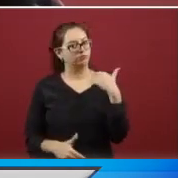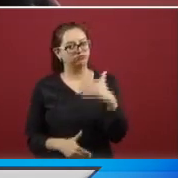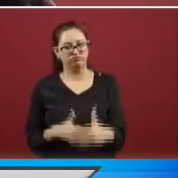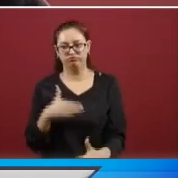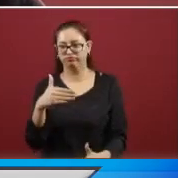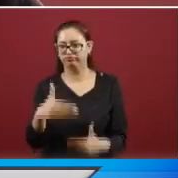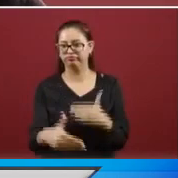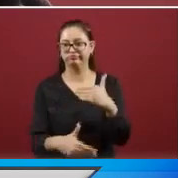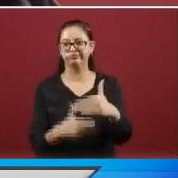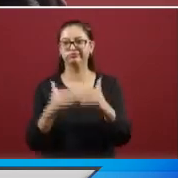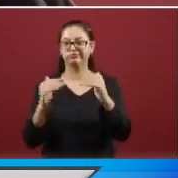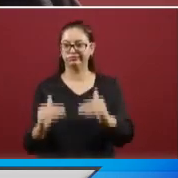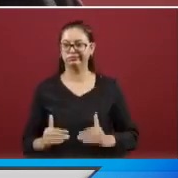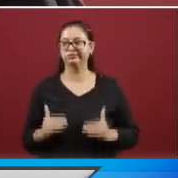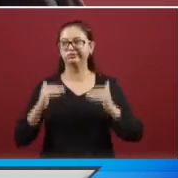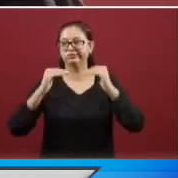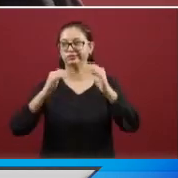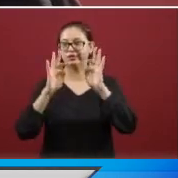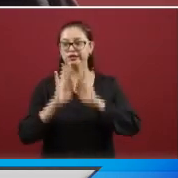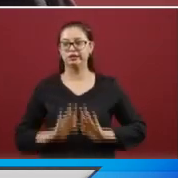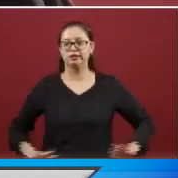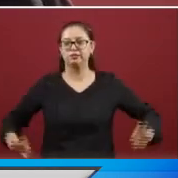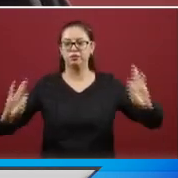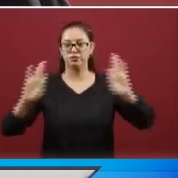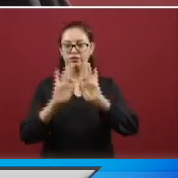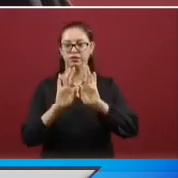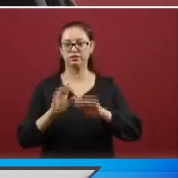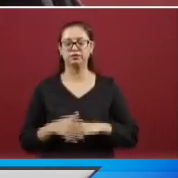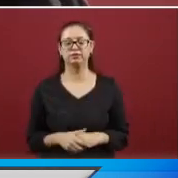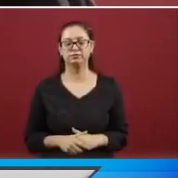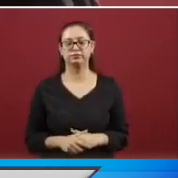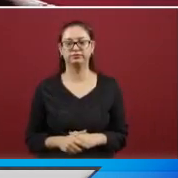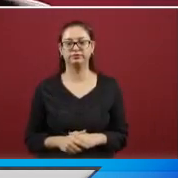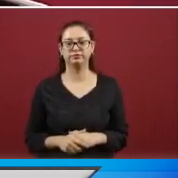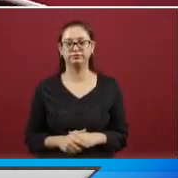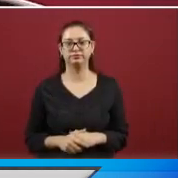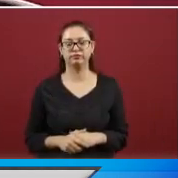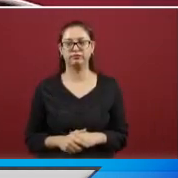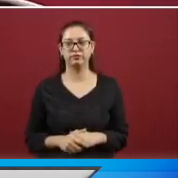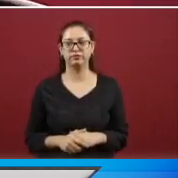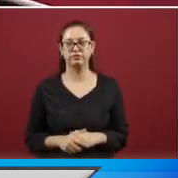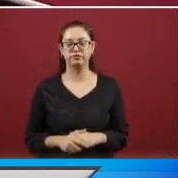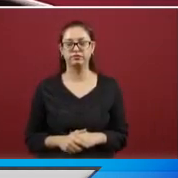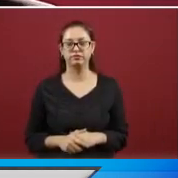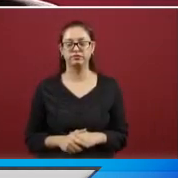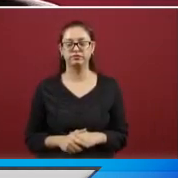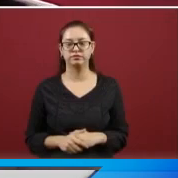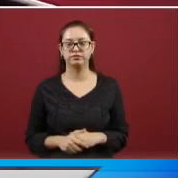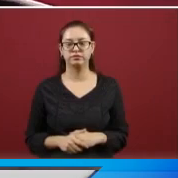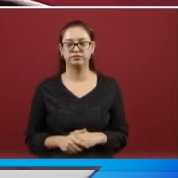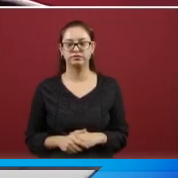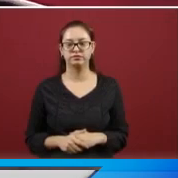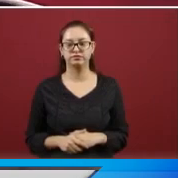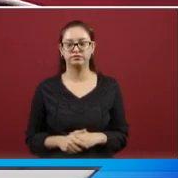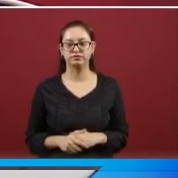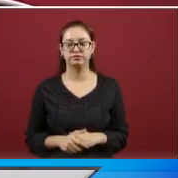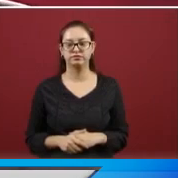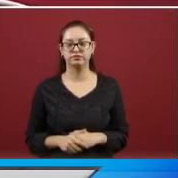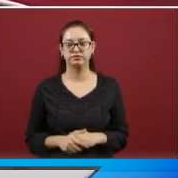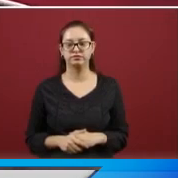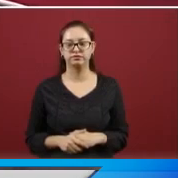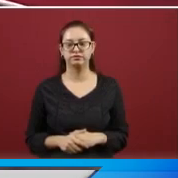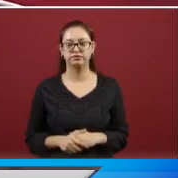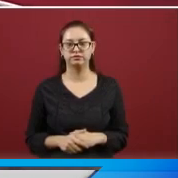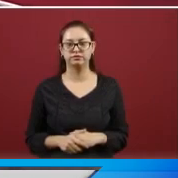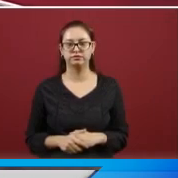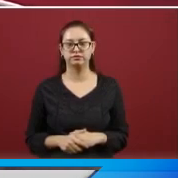de la reforma laboral en el Senado. Con esto se logra que los trabajadores tengan garantizado el derecho de elegir a sus representantes sindicales. Con